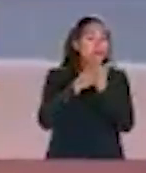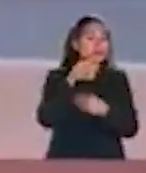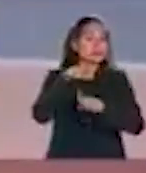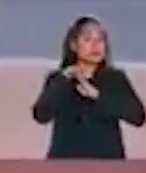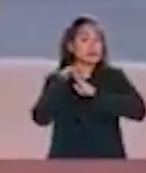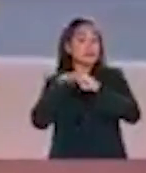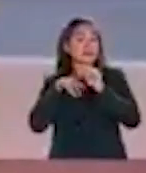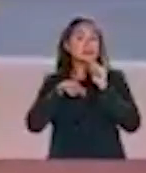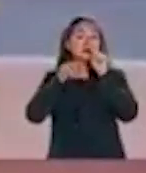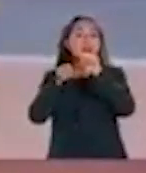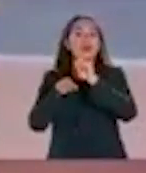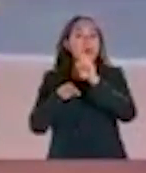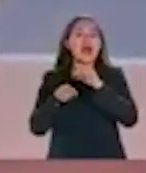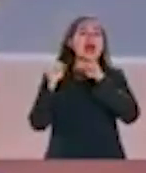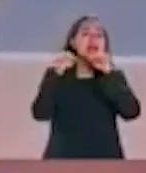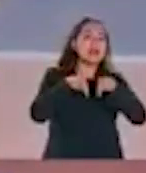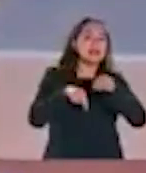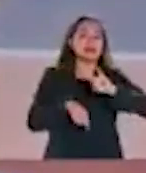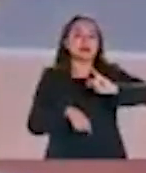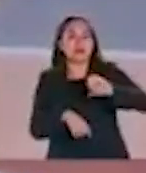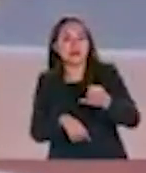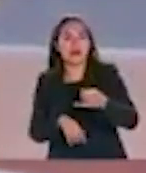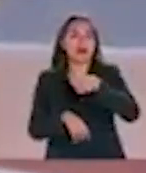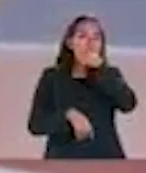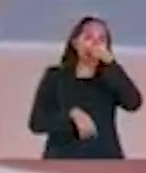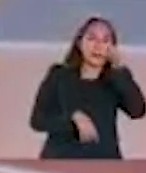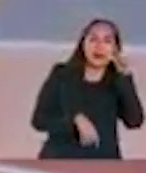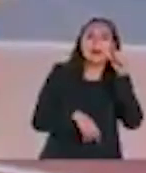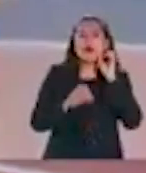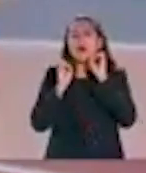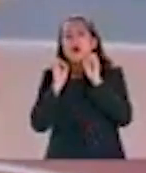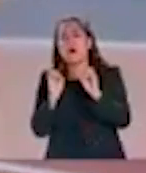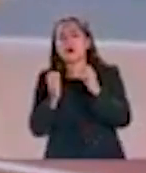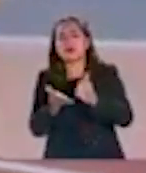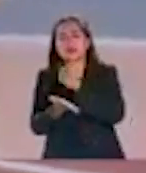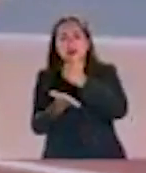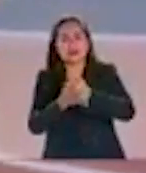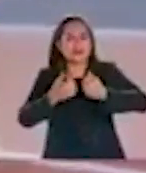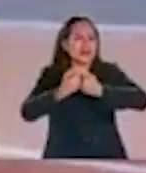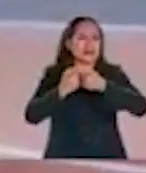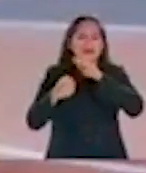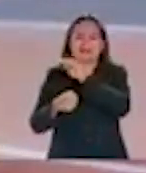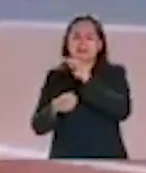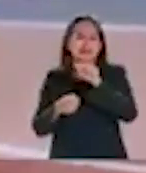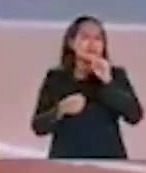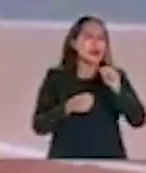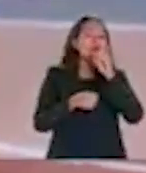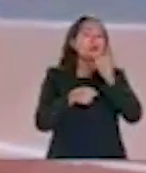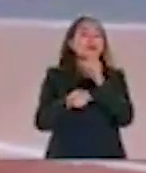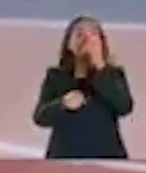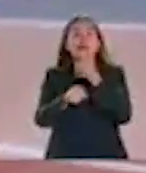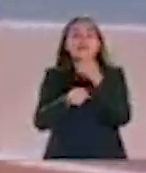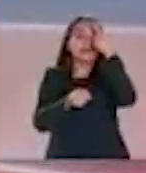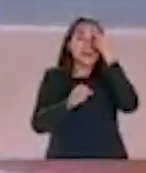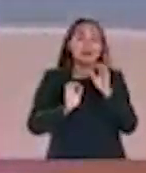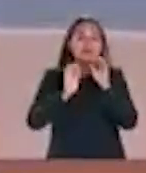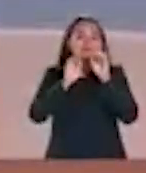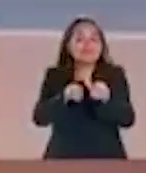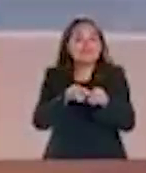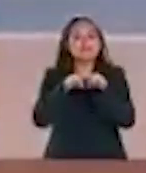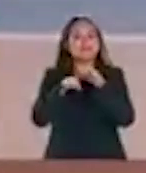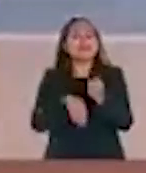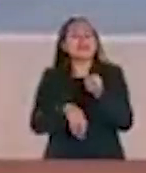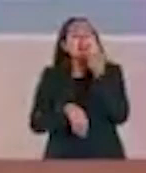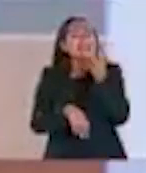que busquen juárez que busca en nuestras ciudades fronterizas oportunidades de empleo uno de los espacios de mayor dinamismo en